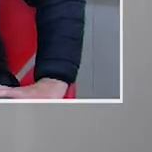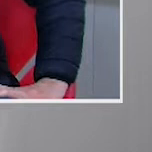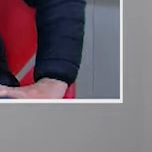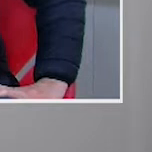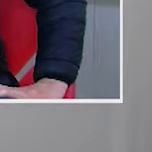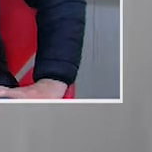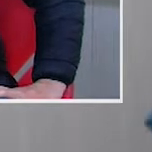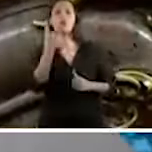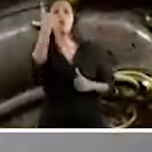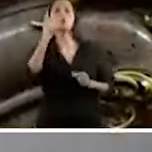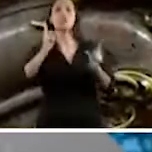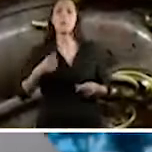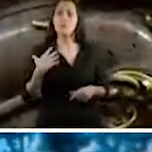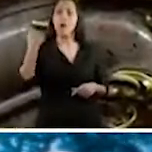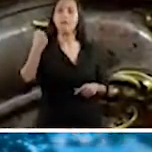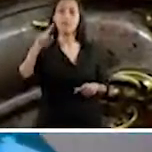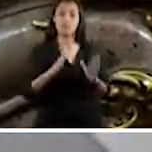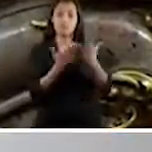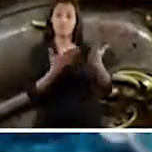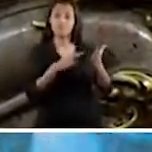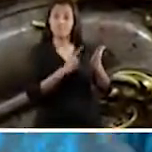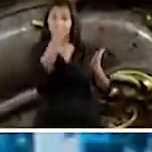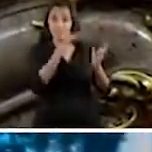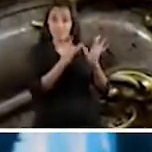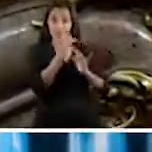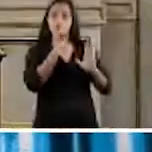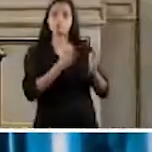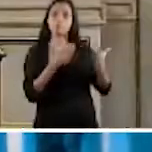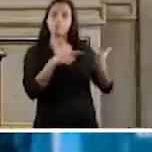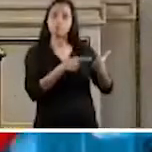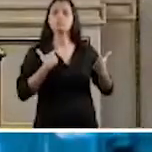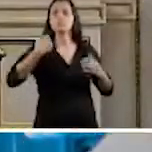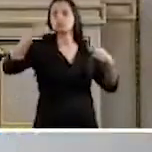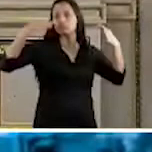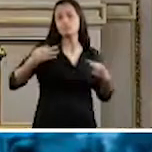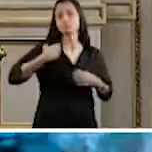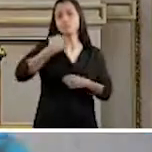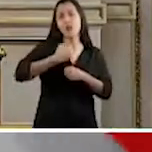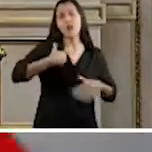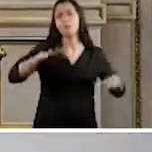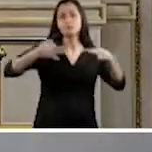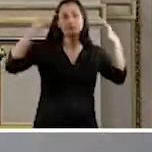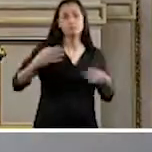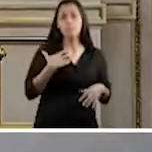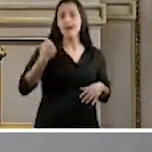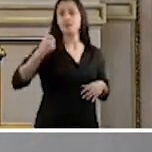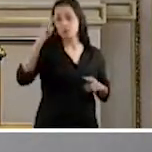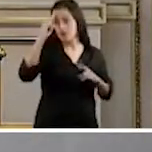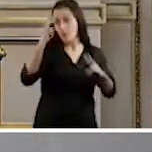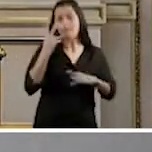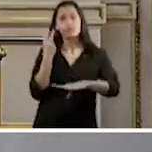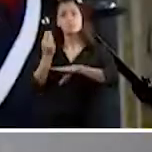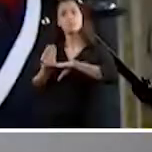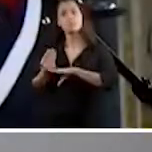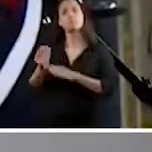de la cam innova con riccardo concluyó perkusic con un javier karpin ela con carne lee con el gringo mustacchio de